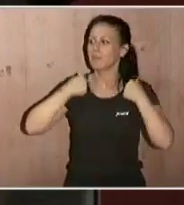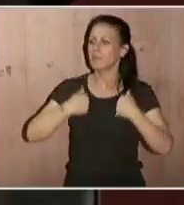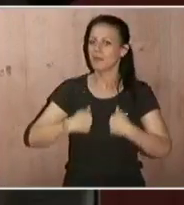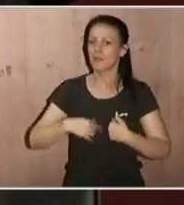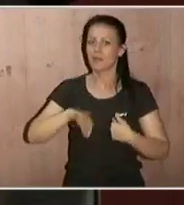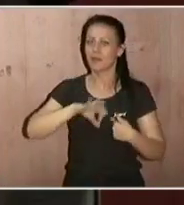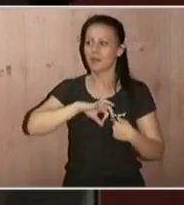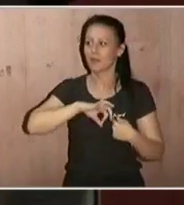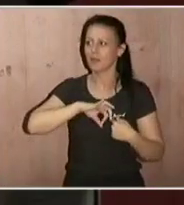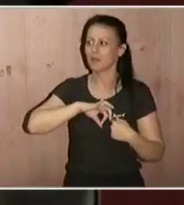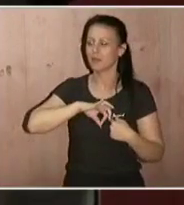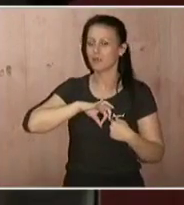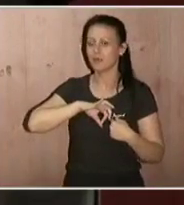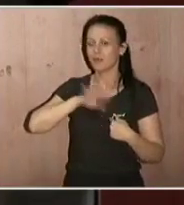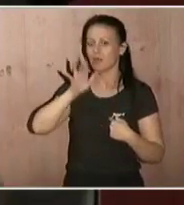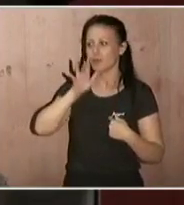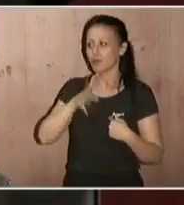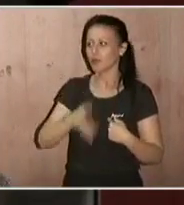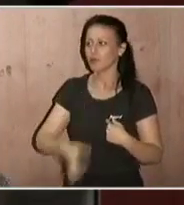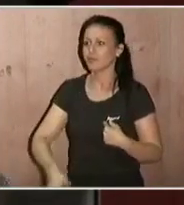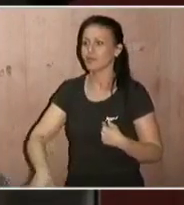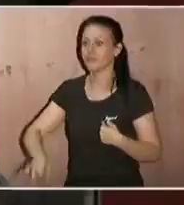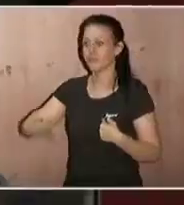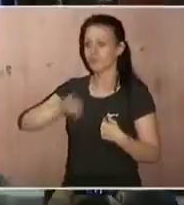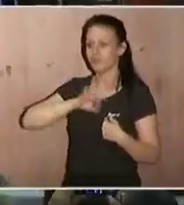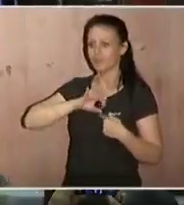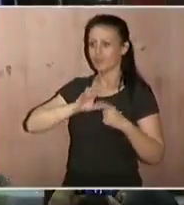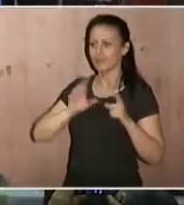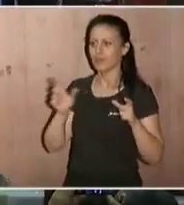atributo por vuestra incorporación al claustro.